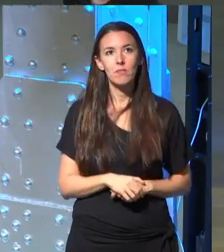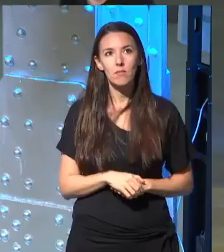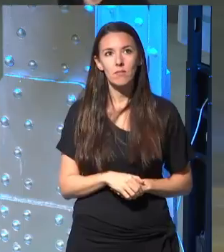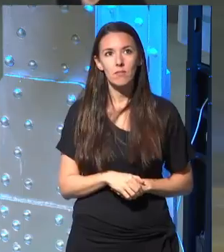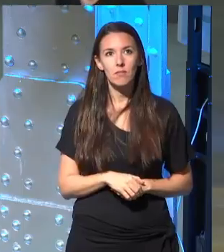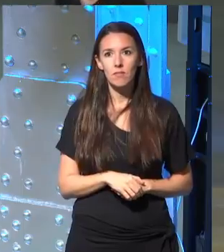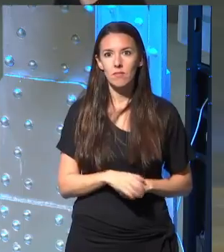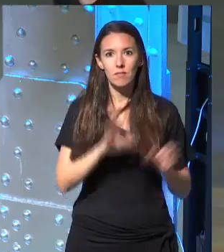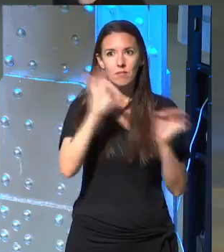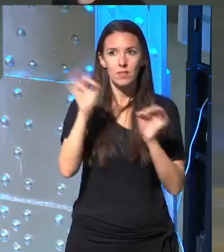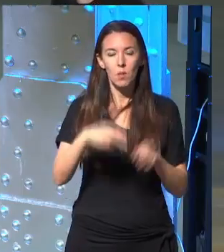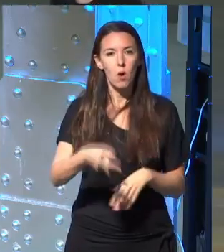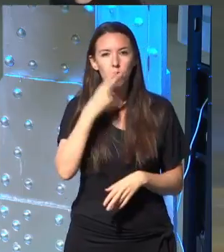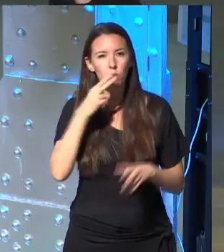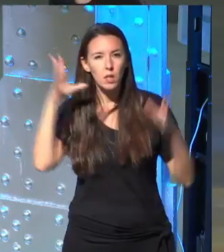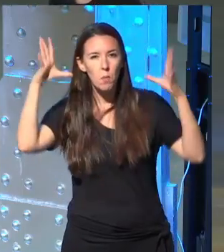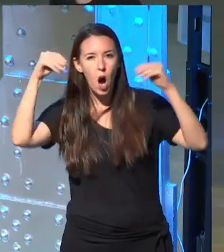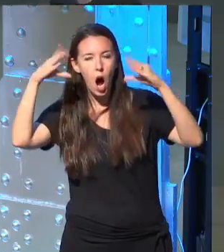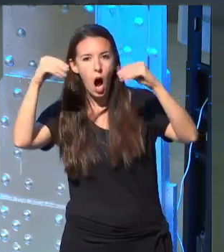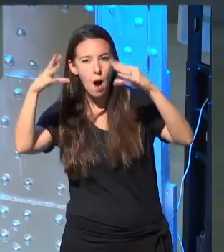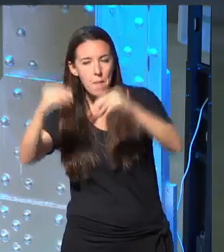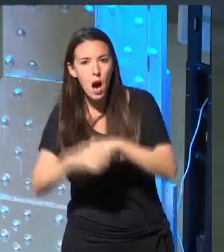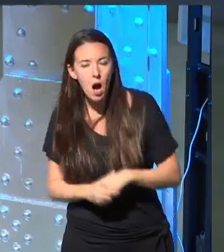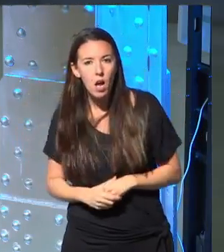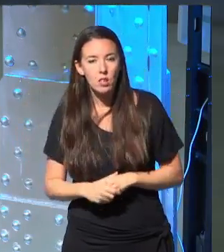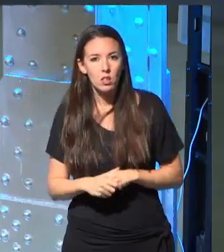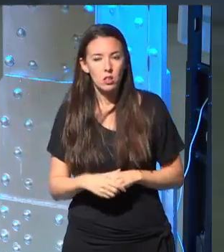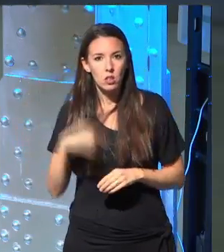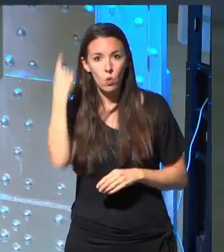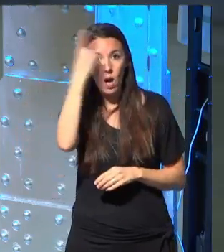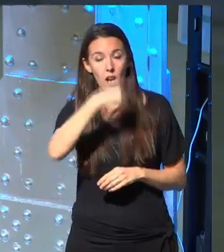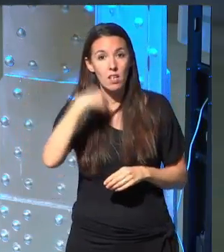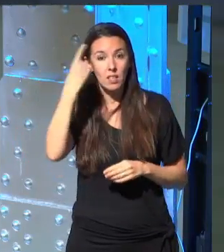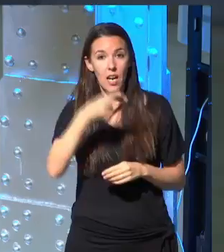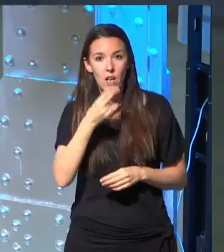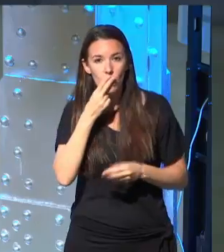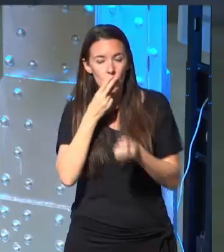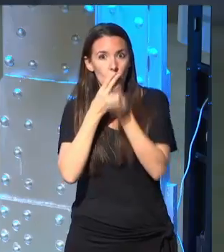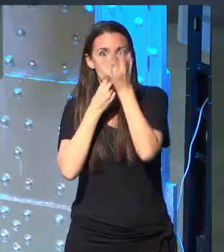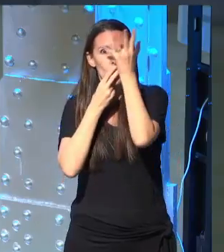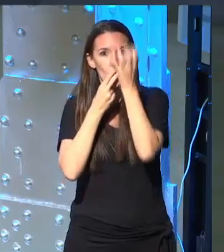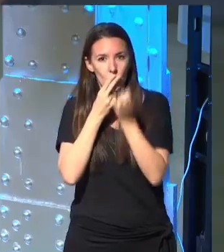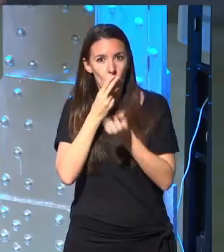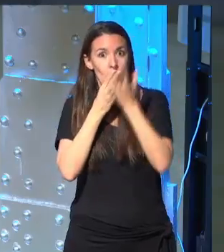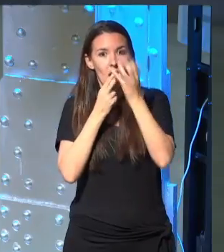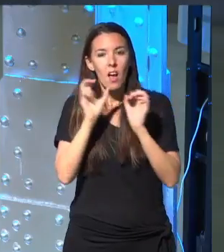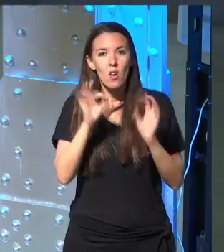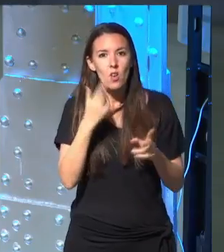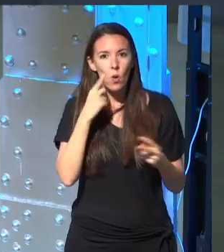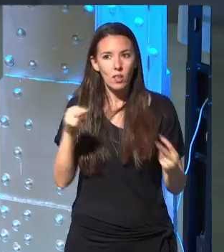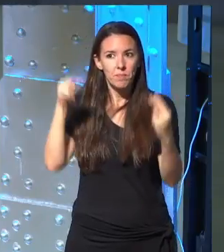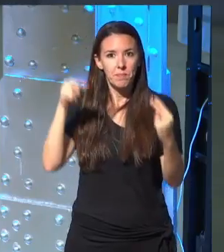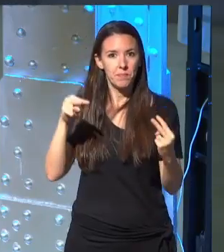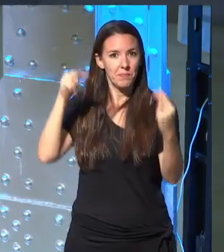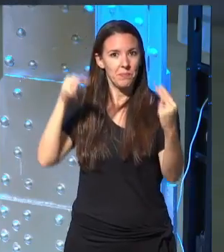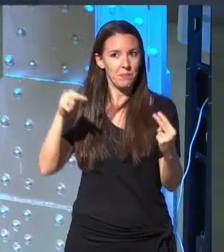durante 3 minutos y el tío estaba fumando con luces apagadas, lo típico que solo se iluminaba la cara cada vez que pegaba una calada y había un juego de miradas ahí entre él